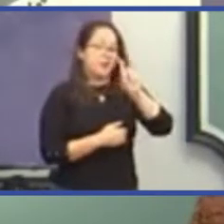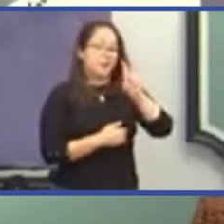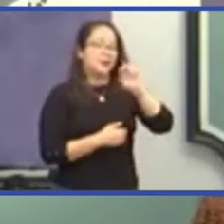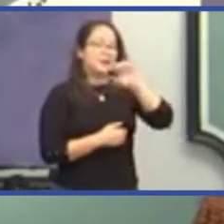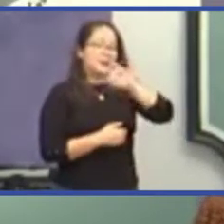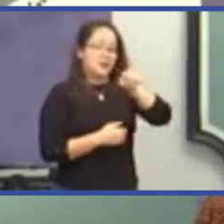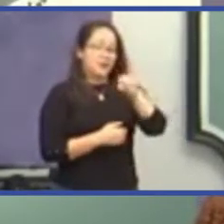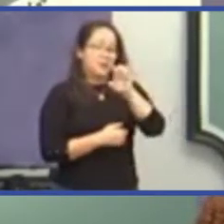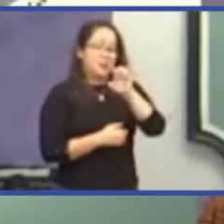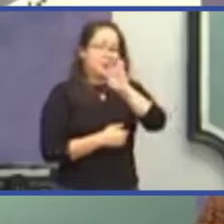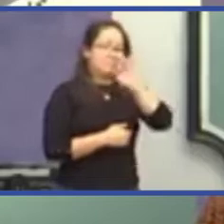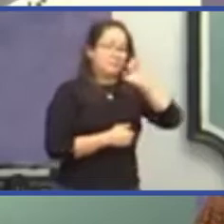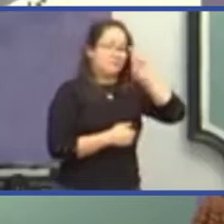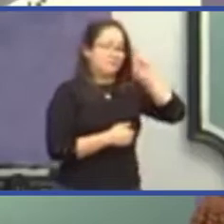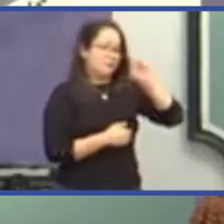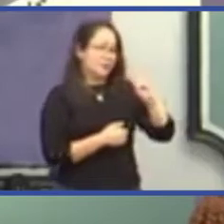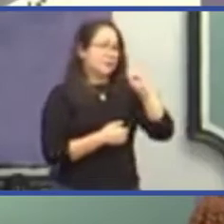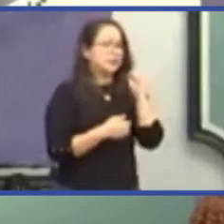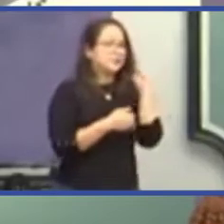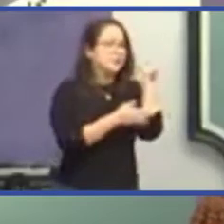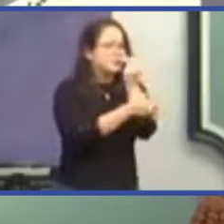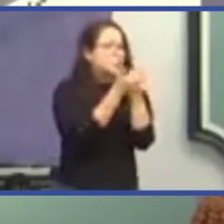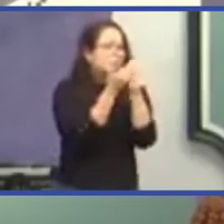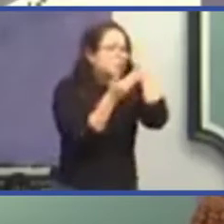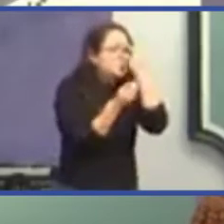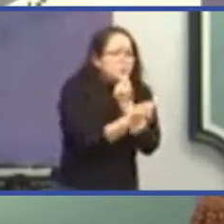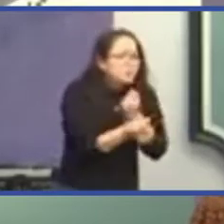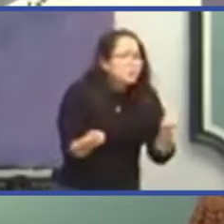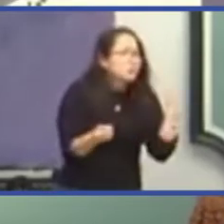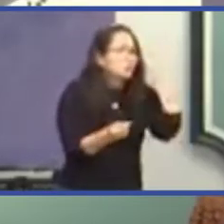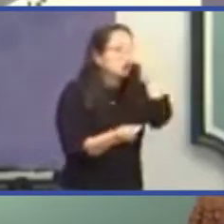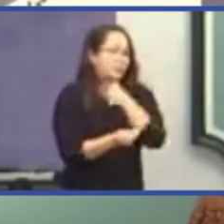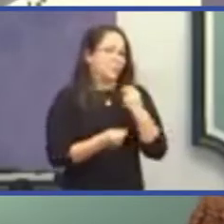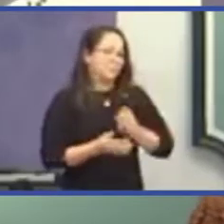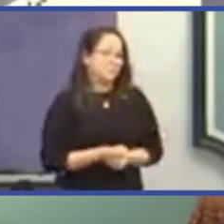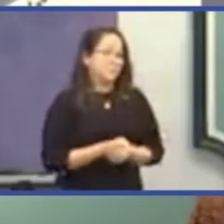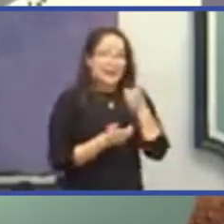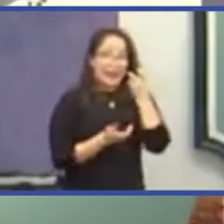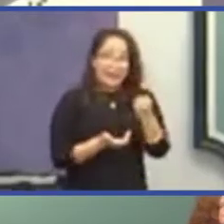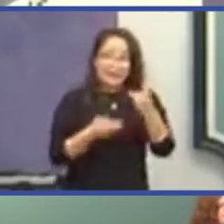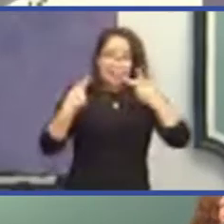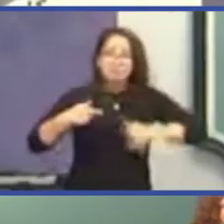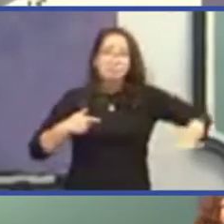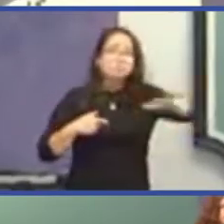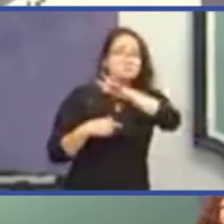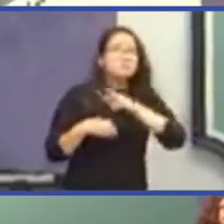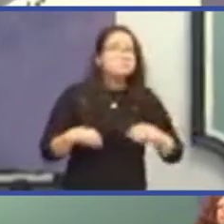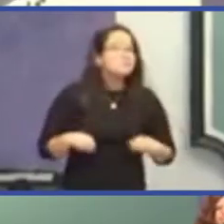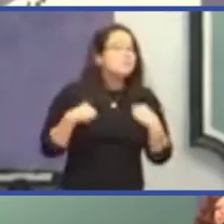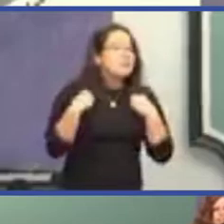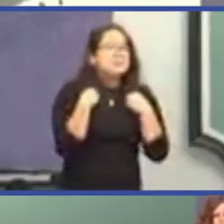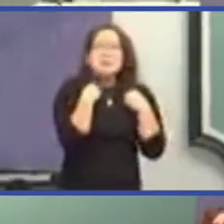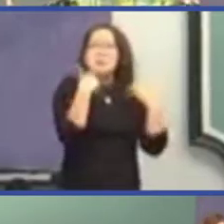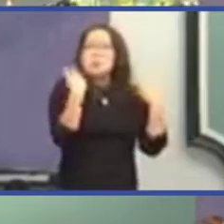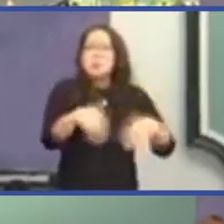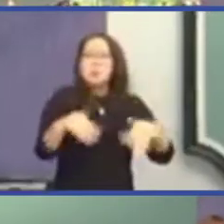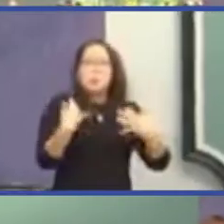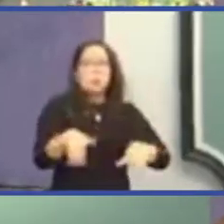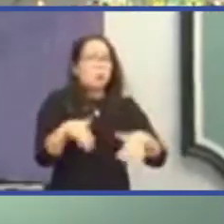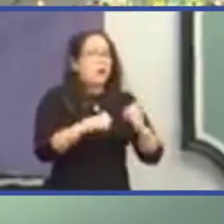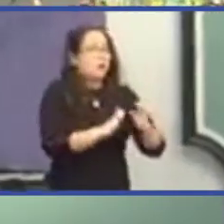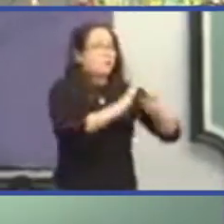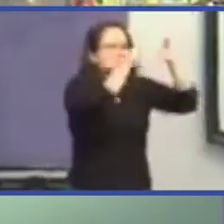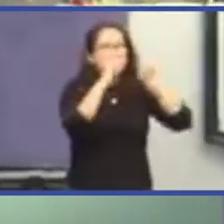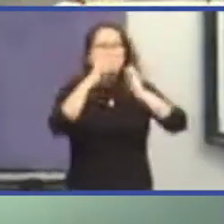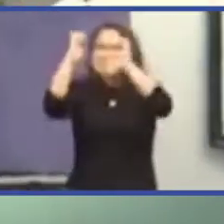Siguiente. Y esta gente vive en una cantidad infinita de edificios. Esta es